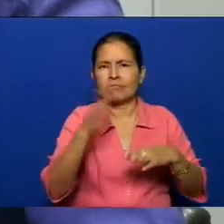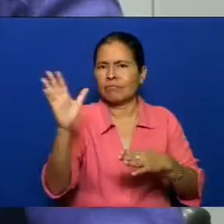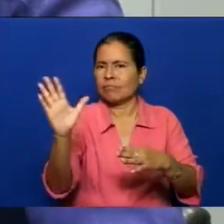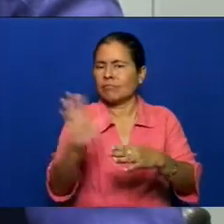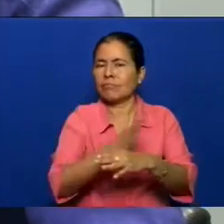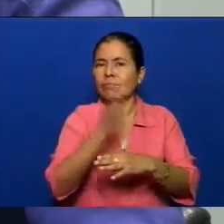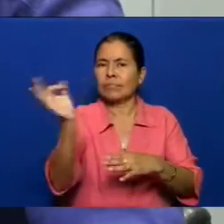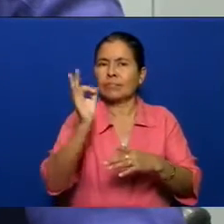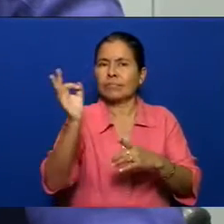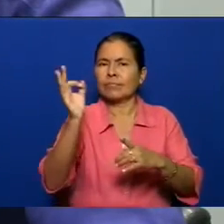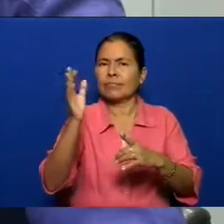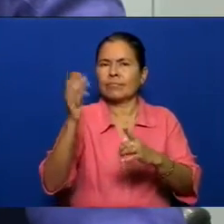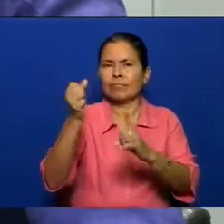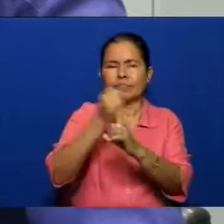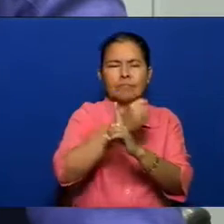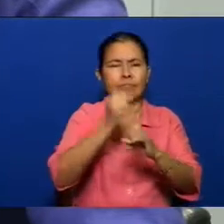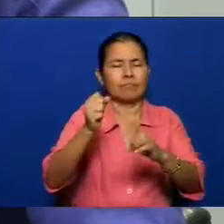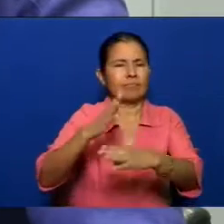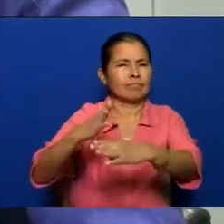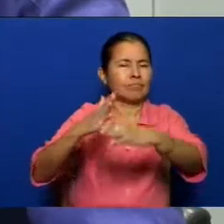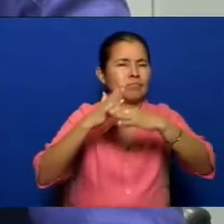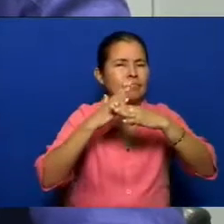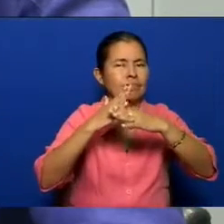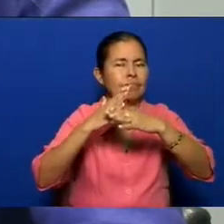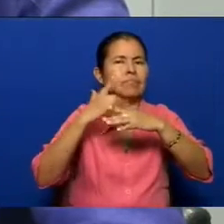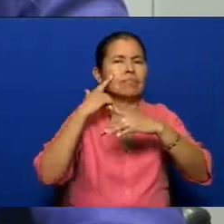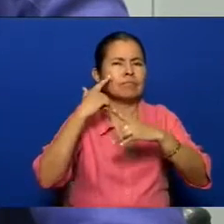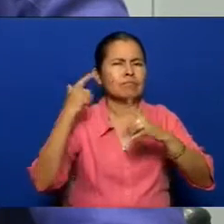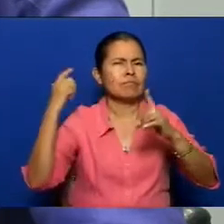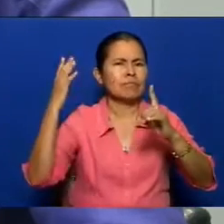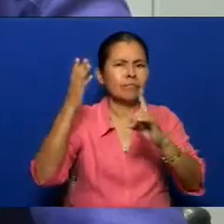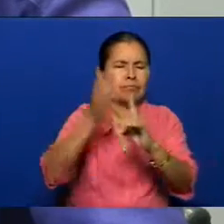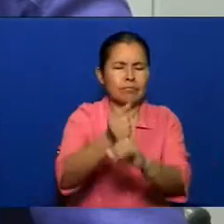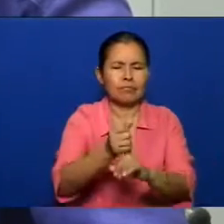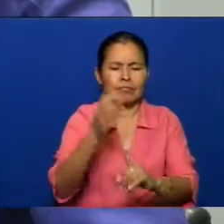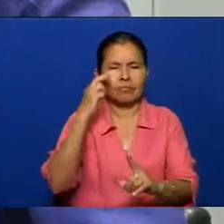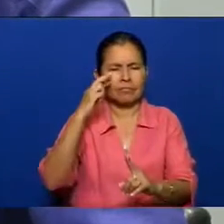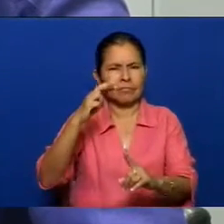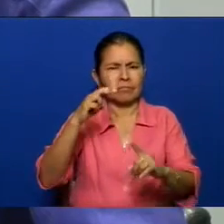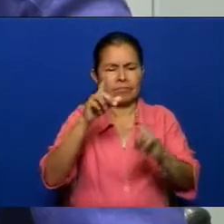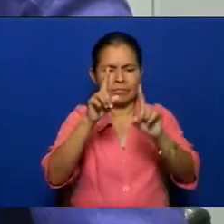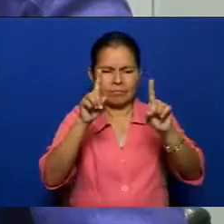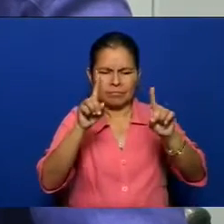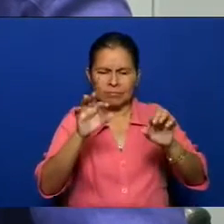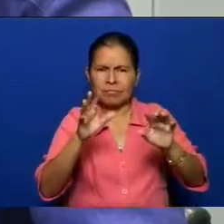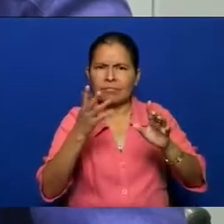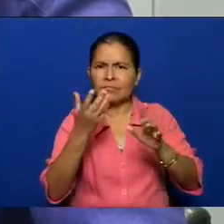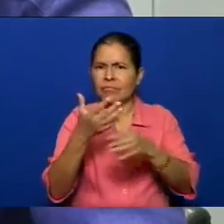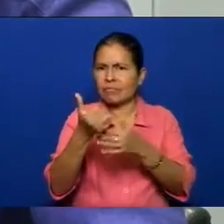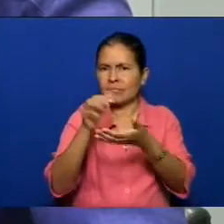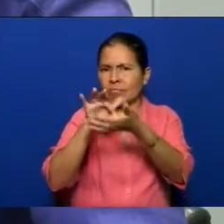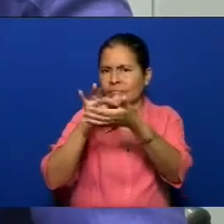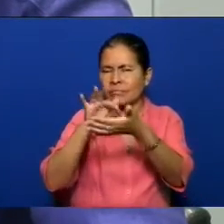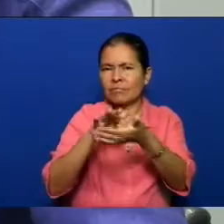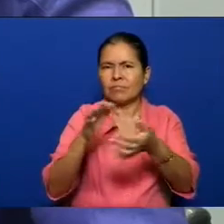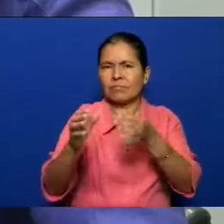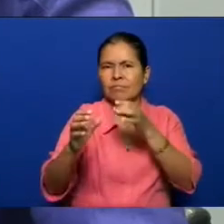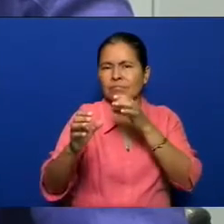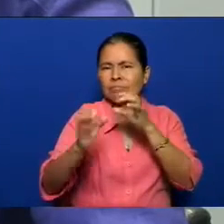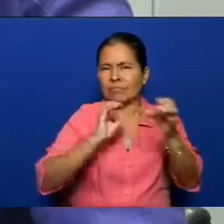un gran desafío que tenemos es toda esta avalancha de las nuevas tecnologías de la información y de la